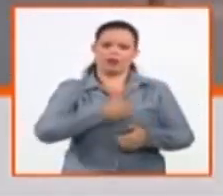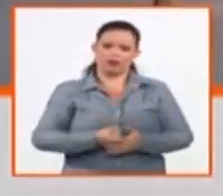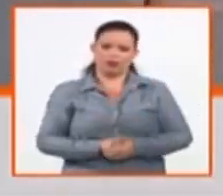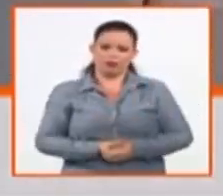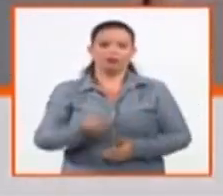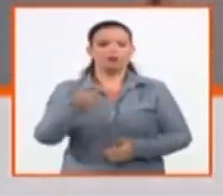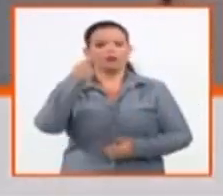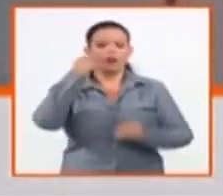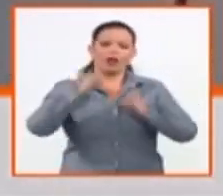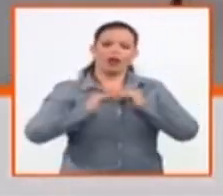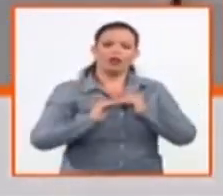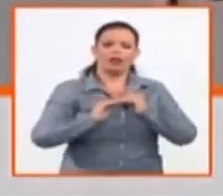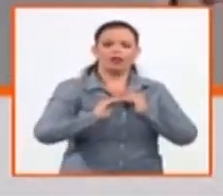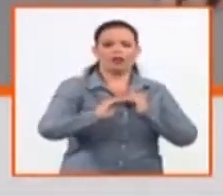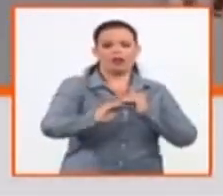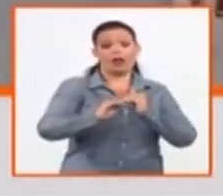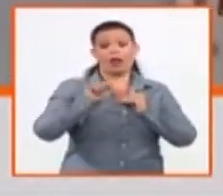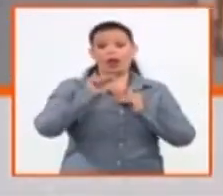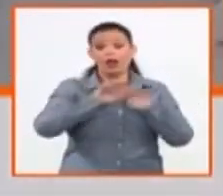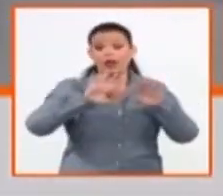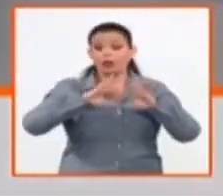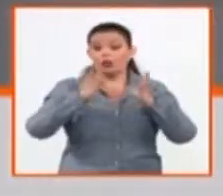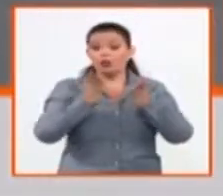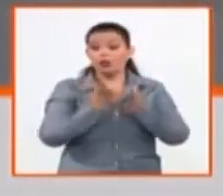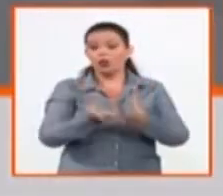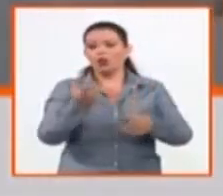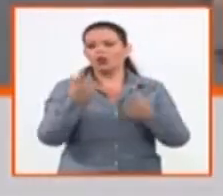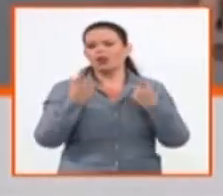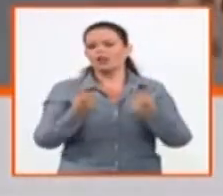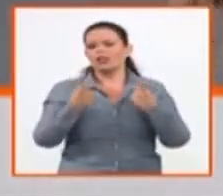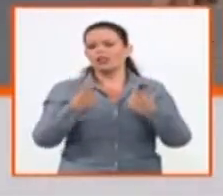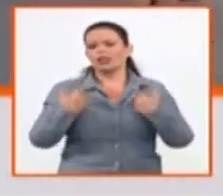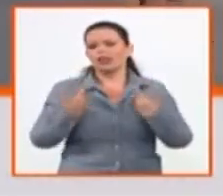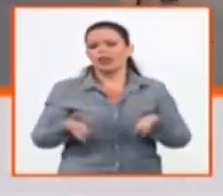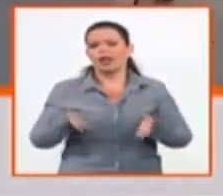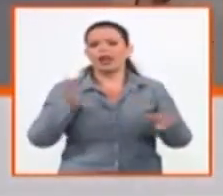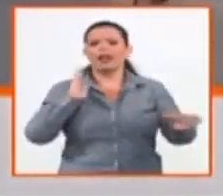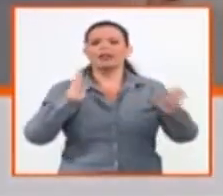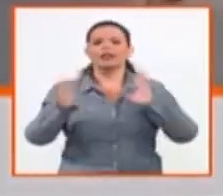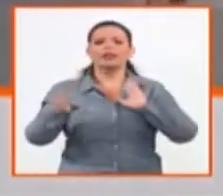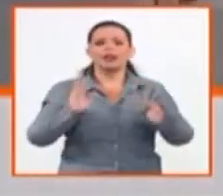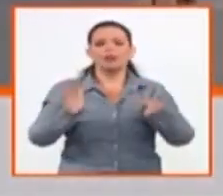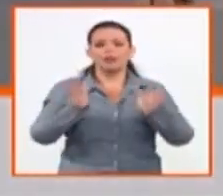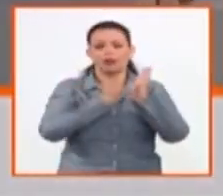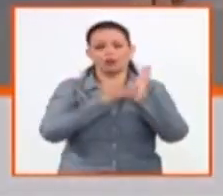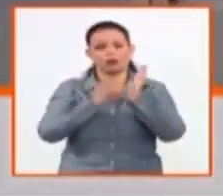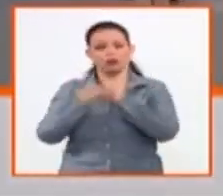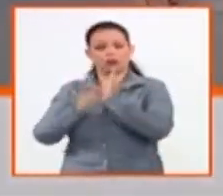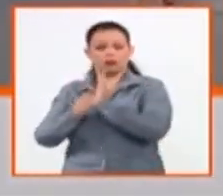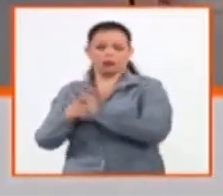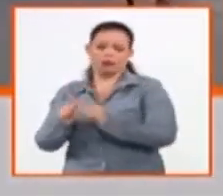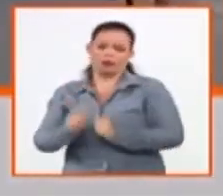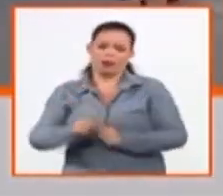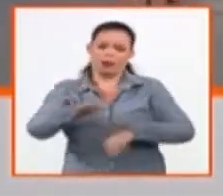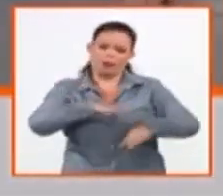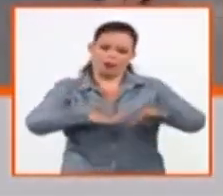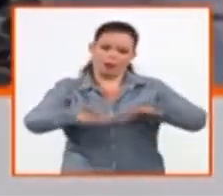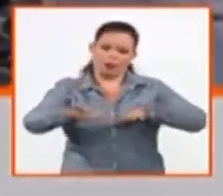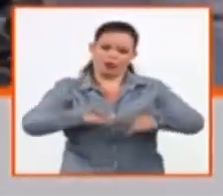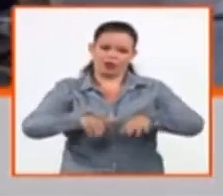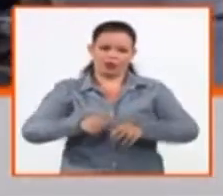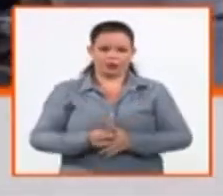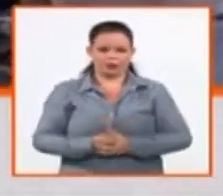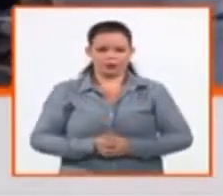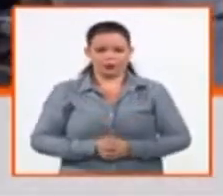eso requiere un tiempo que vamos a ver cómo este proceso se realiza. Ahora, yo insisto también en un aspecto que me